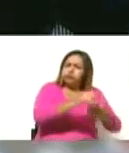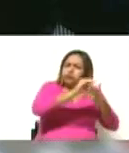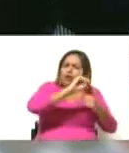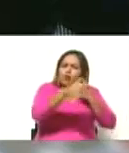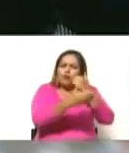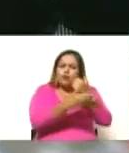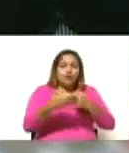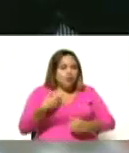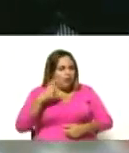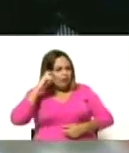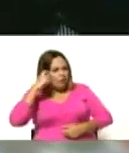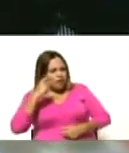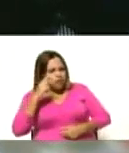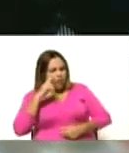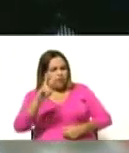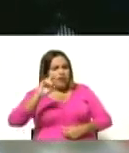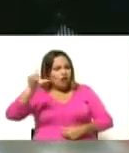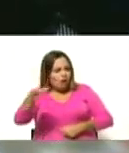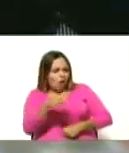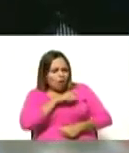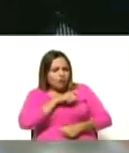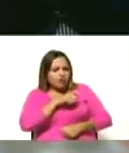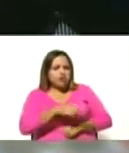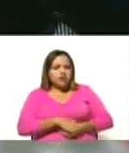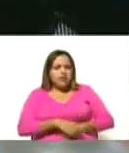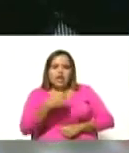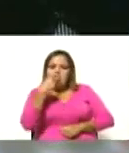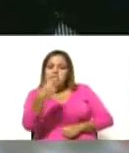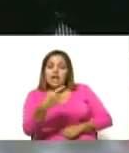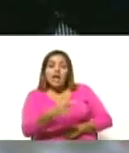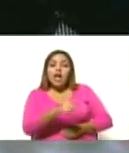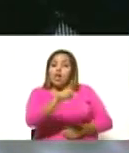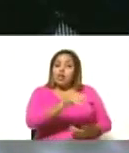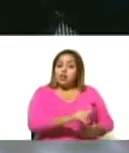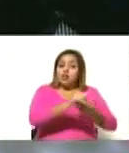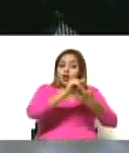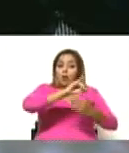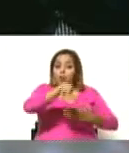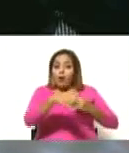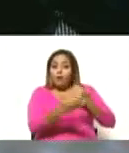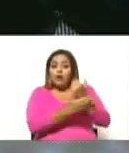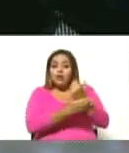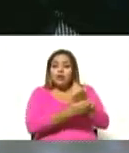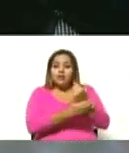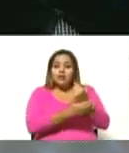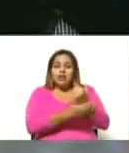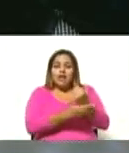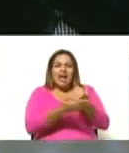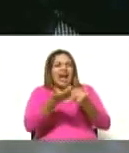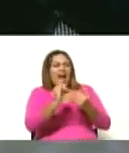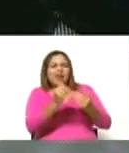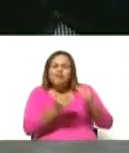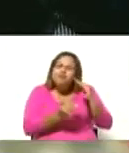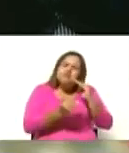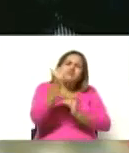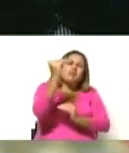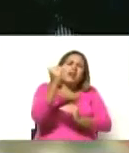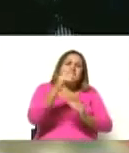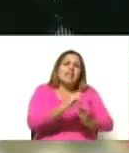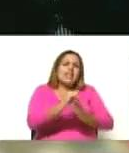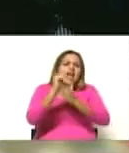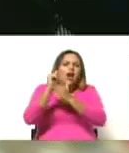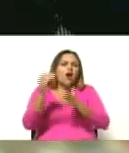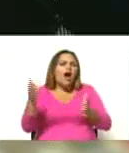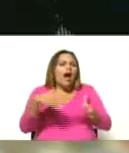un analista, y lo vi por Globovisión, que decía que el liderazgo de Guaidó estaba muy por encima del liderazgo que